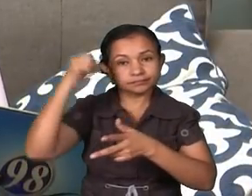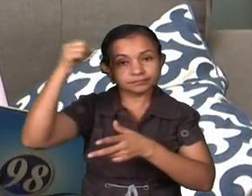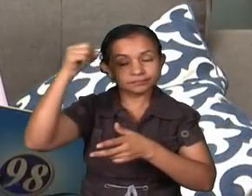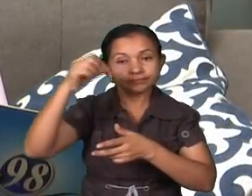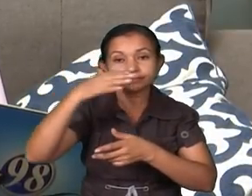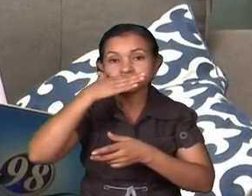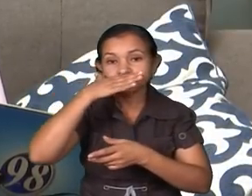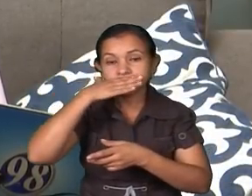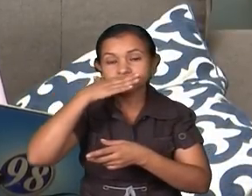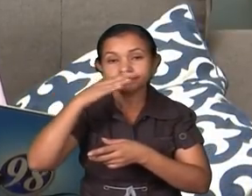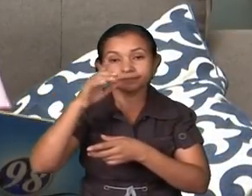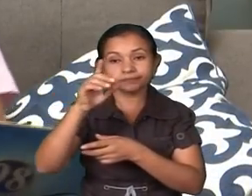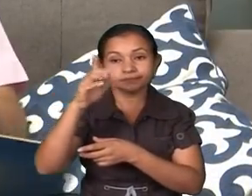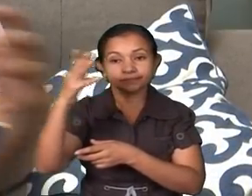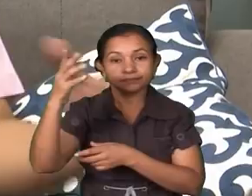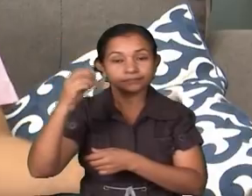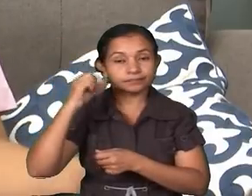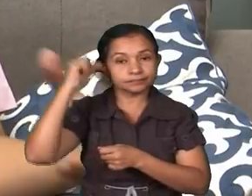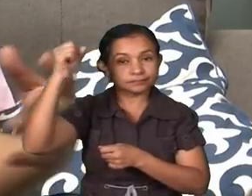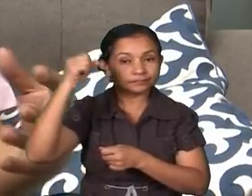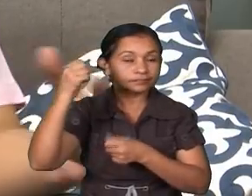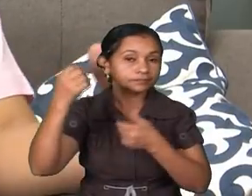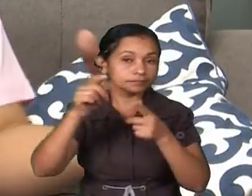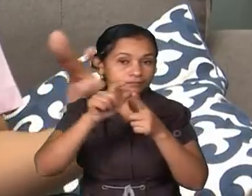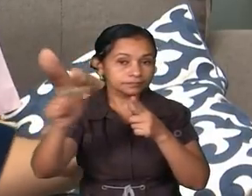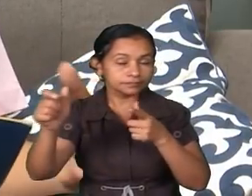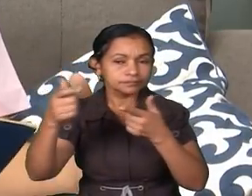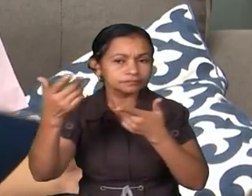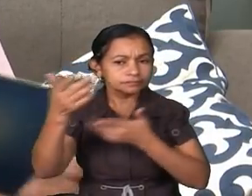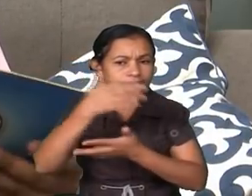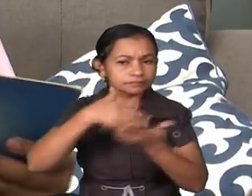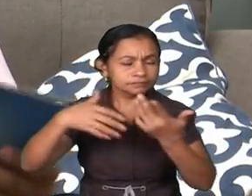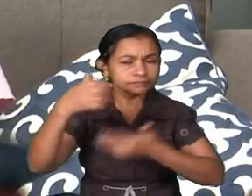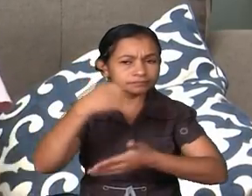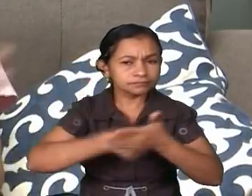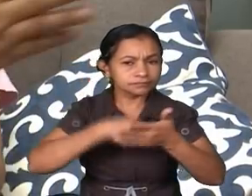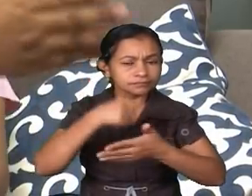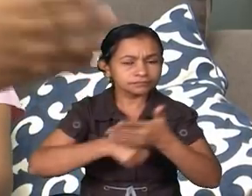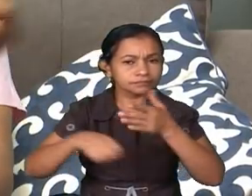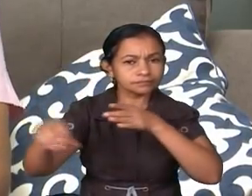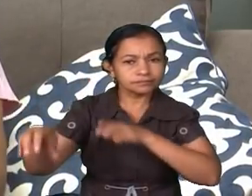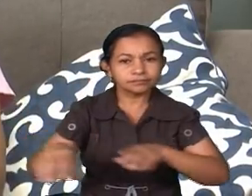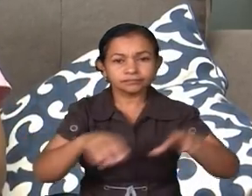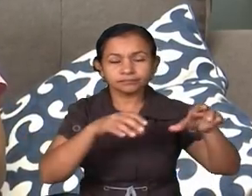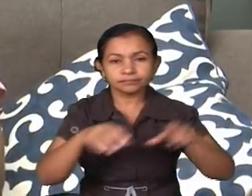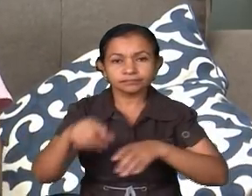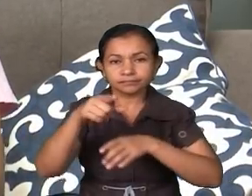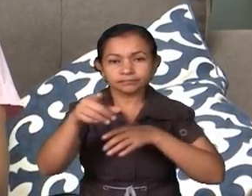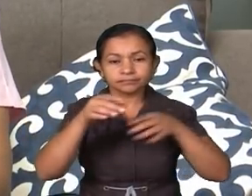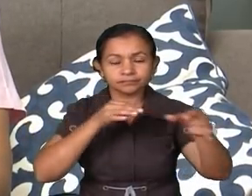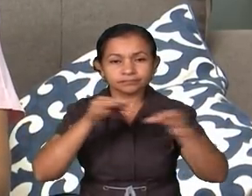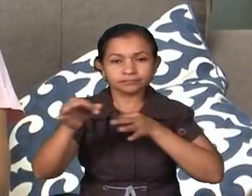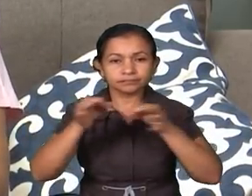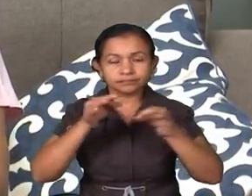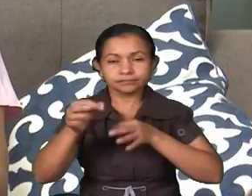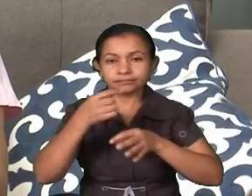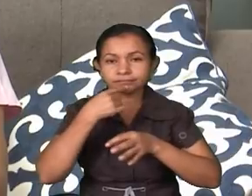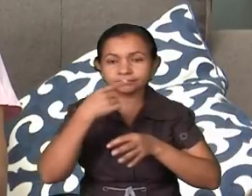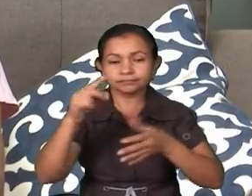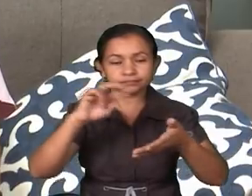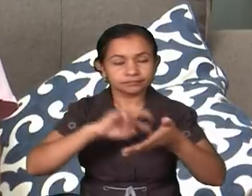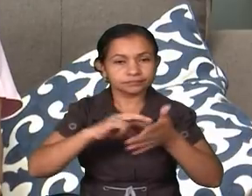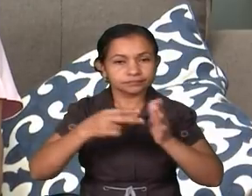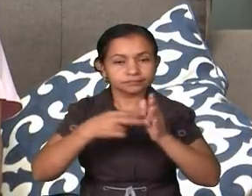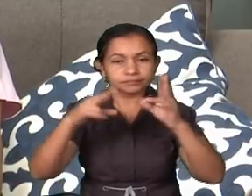julio. Después de esa correlación de fuerzas y esas acciones como la que usted plantea, es decir, ¿qué significa